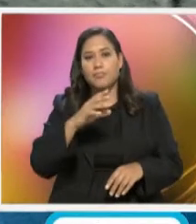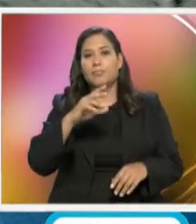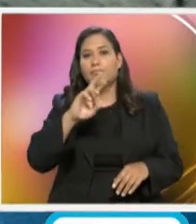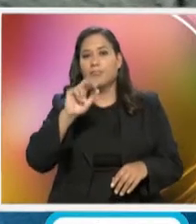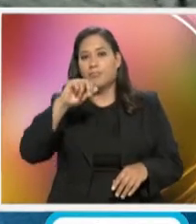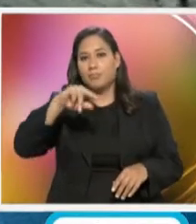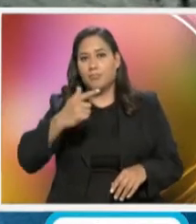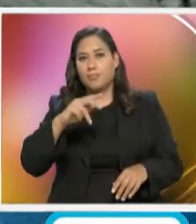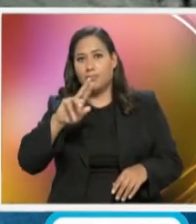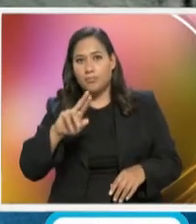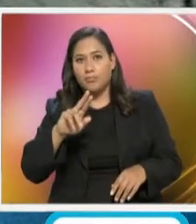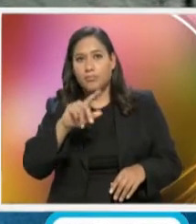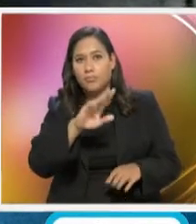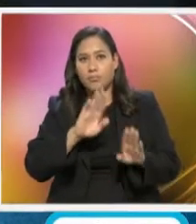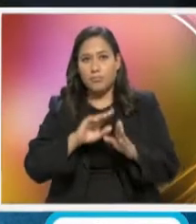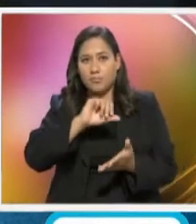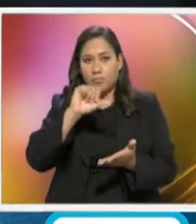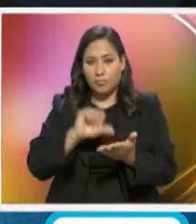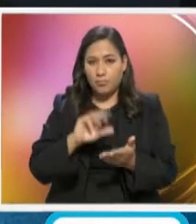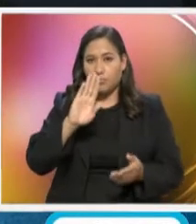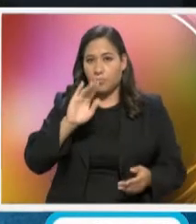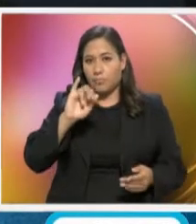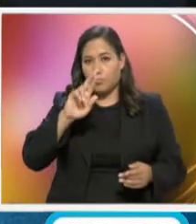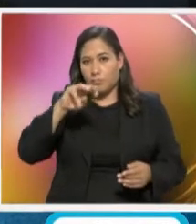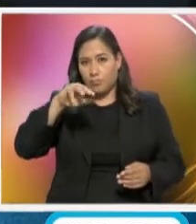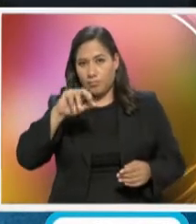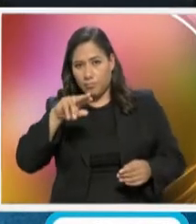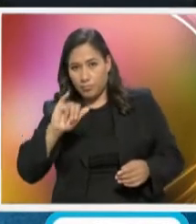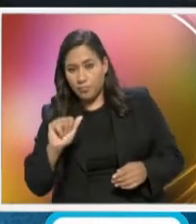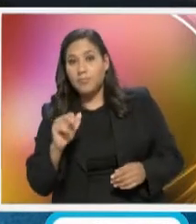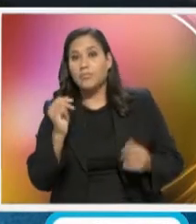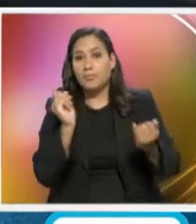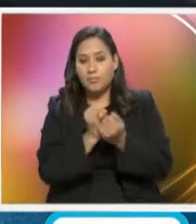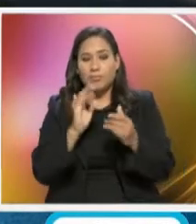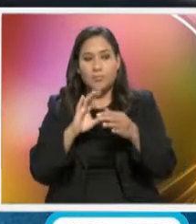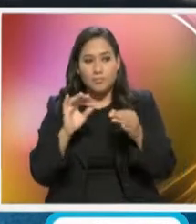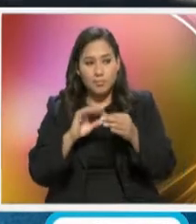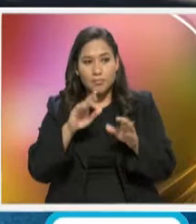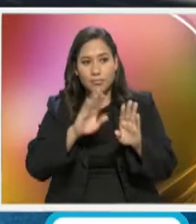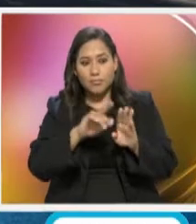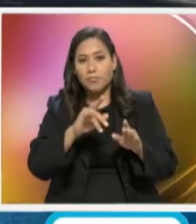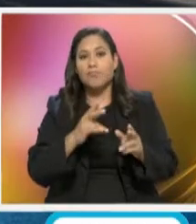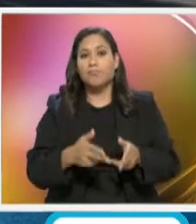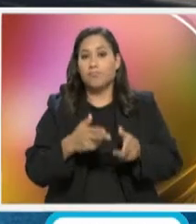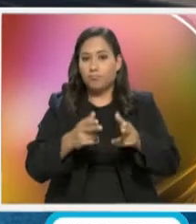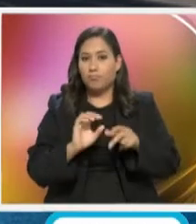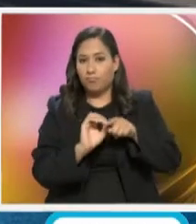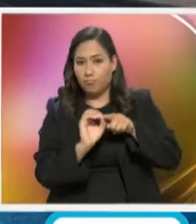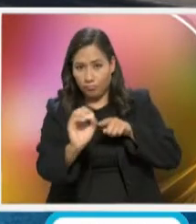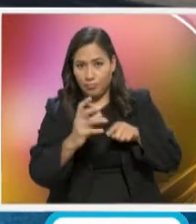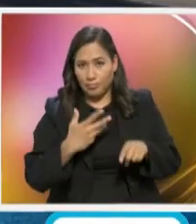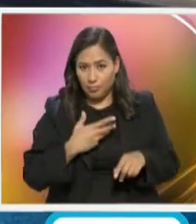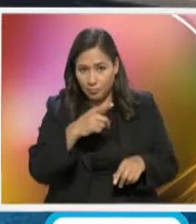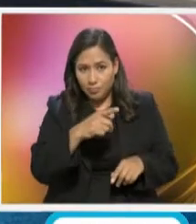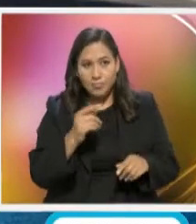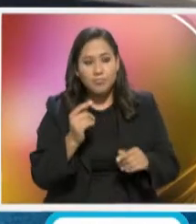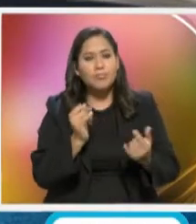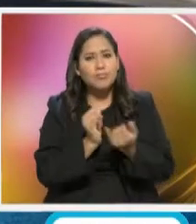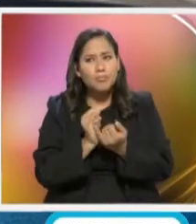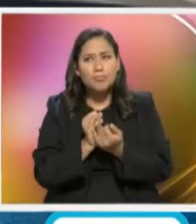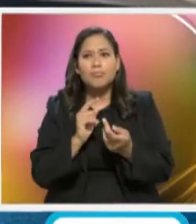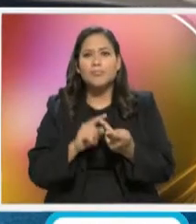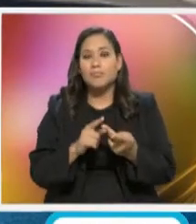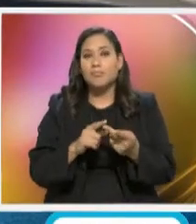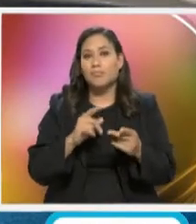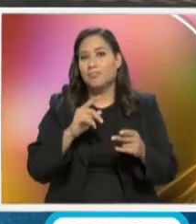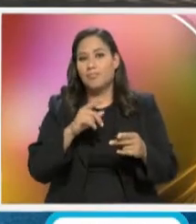de Birmania y también cuenta con red ferroviaria, perdón, sí. y